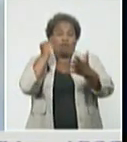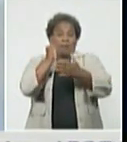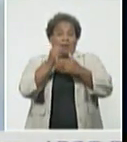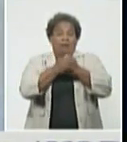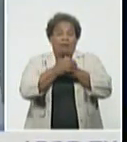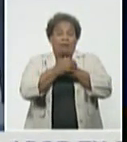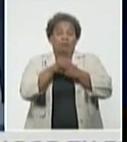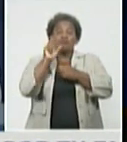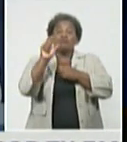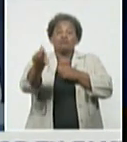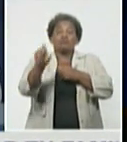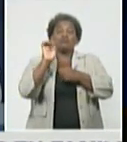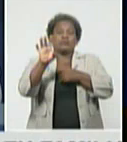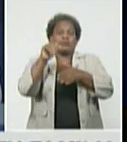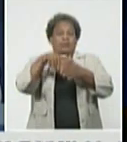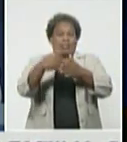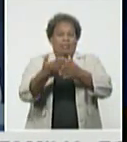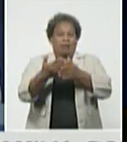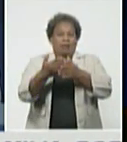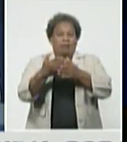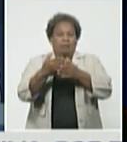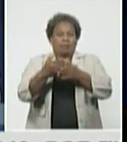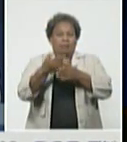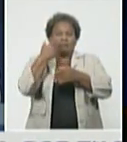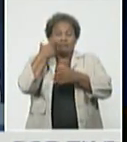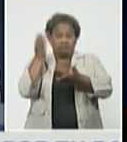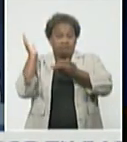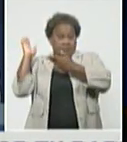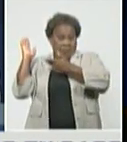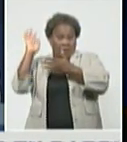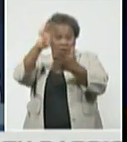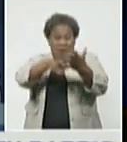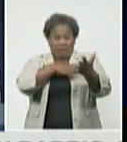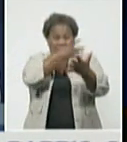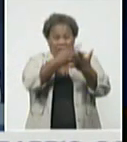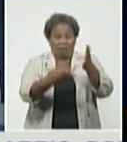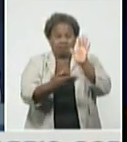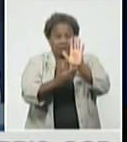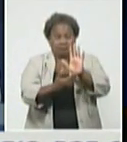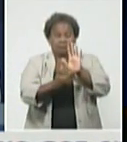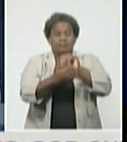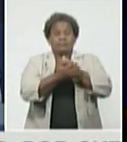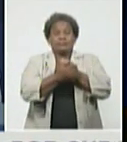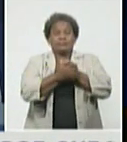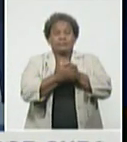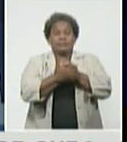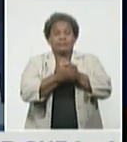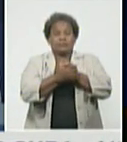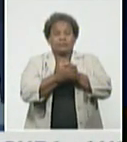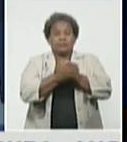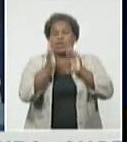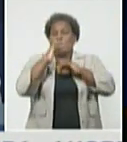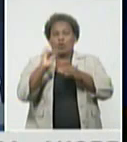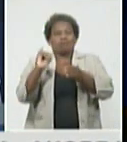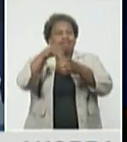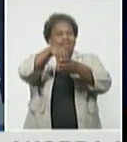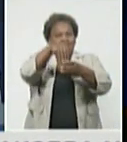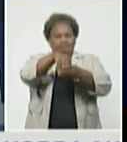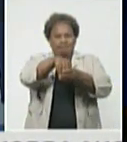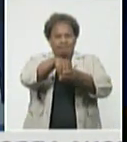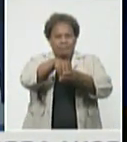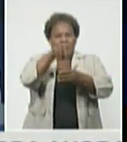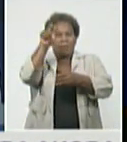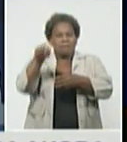los últimos 15 días y que, como se representa en la pantalla, pues no incluye los casos